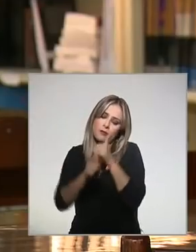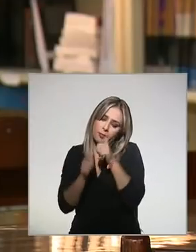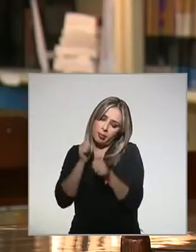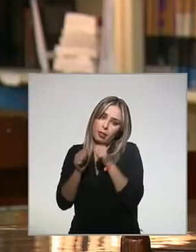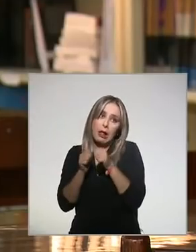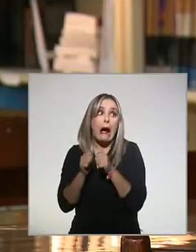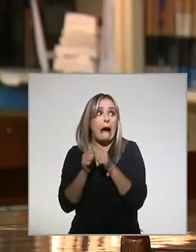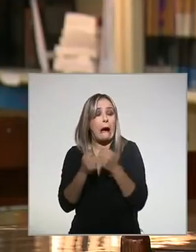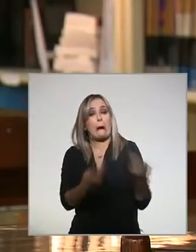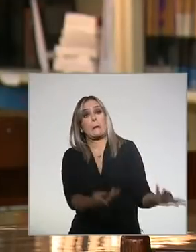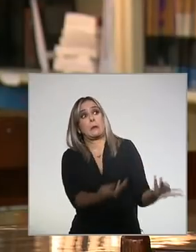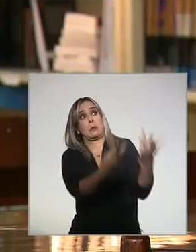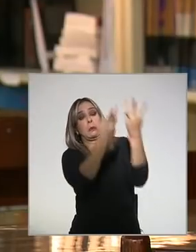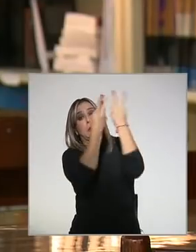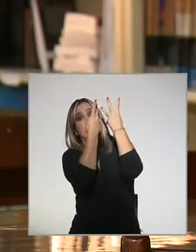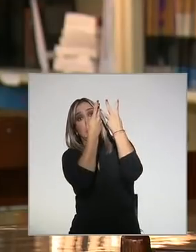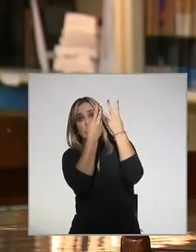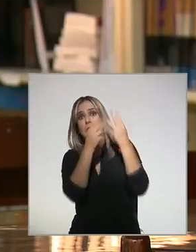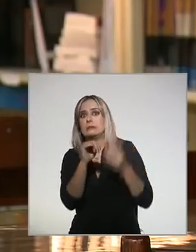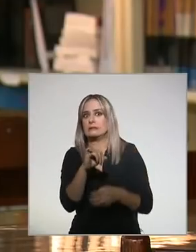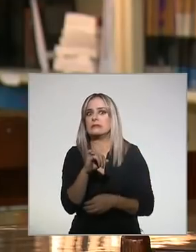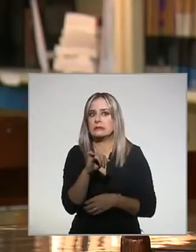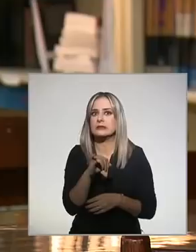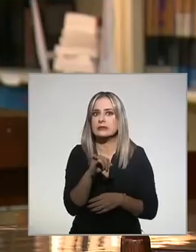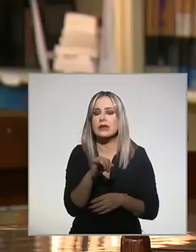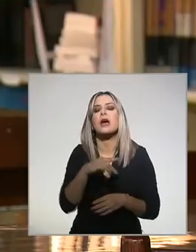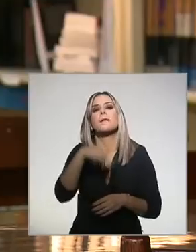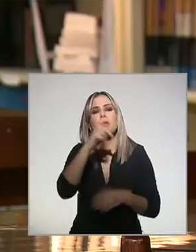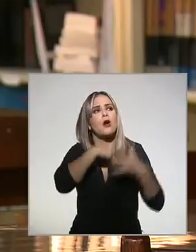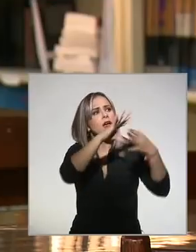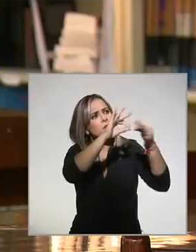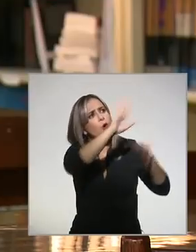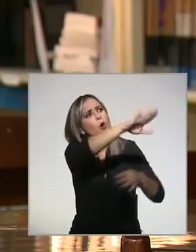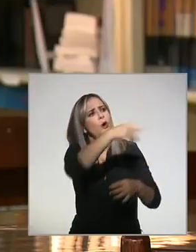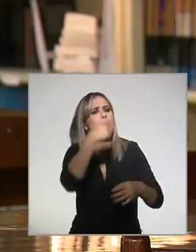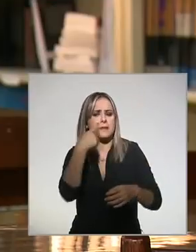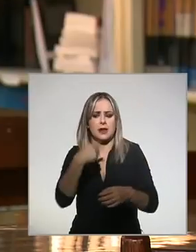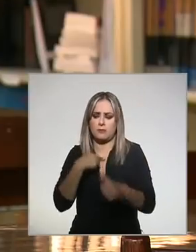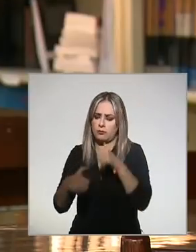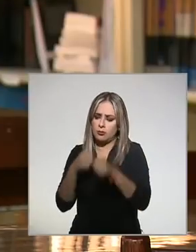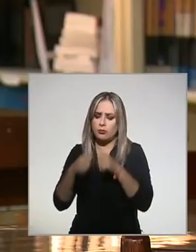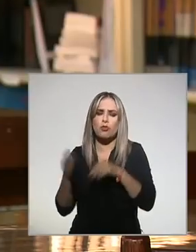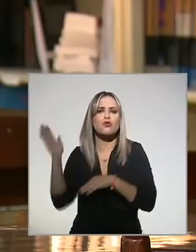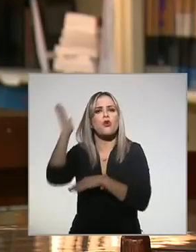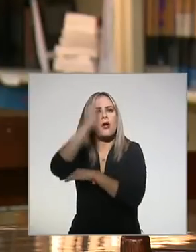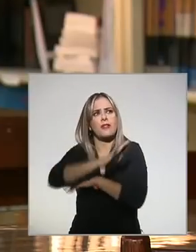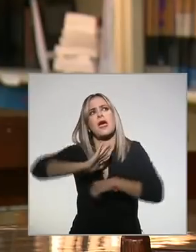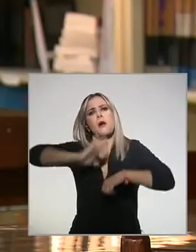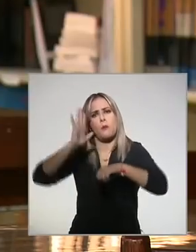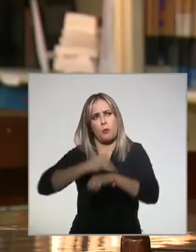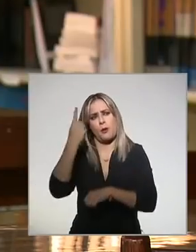regañan, pero también explico por qué lo traigo todo el día.